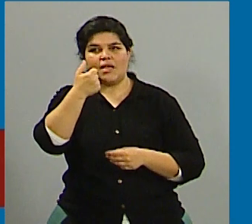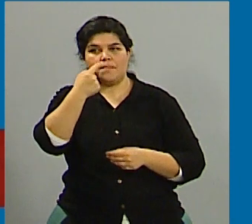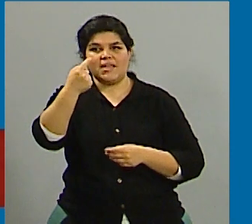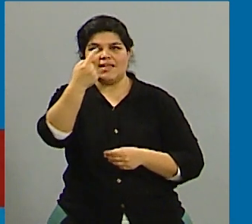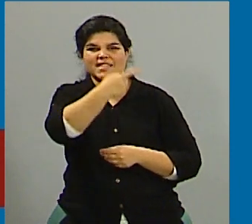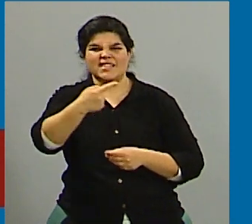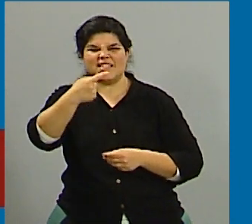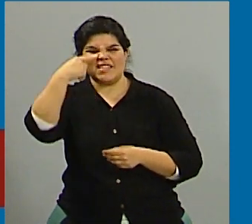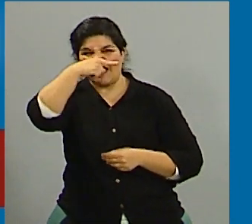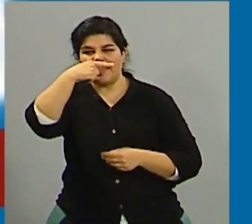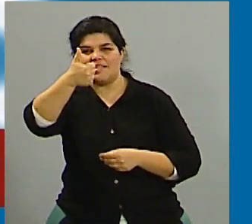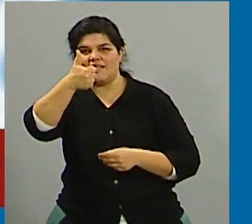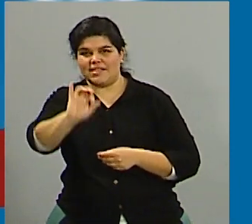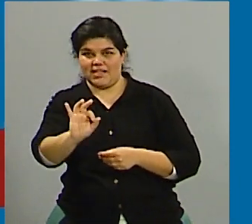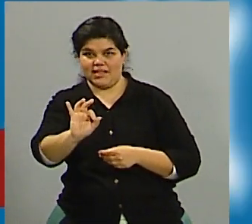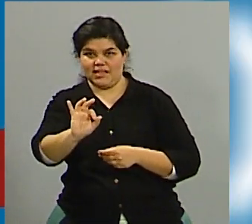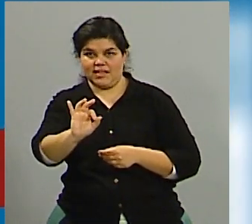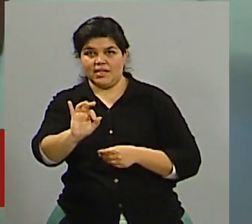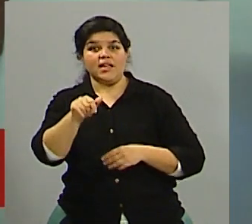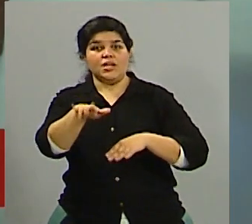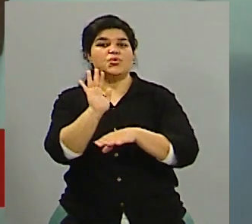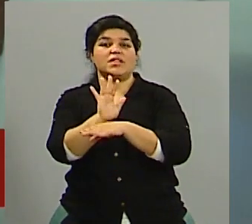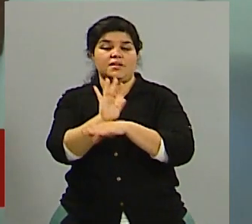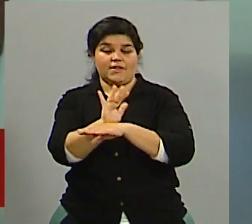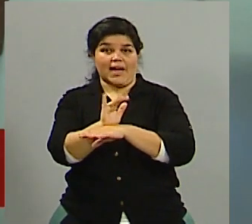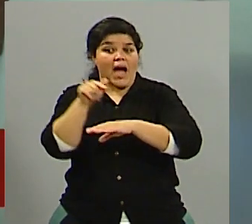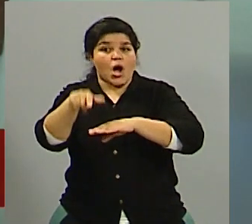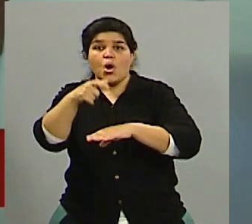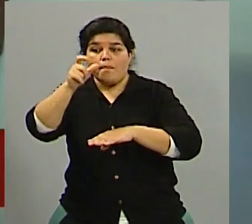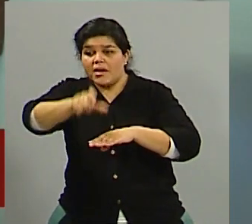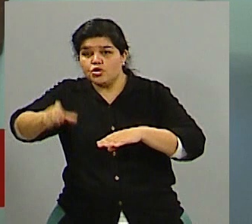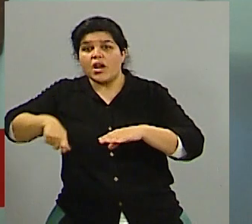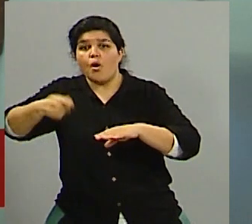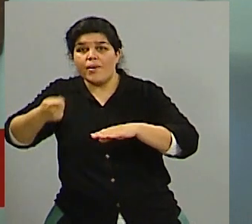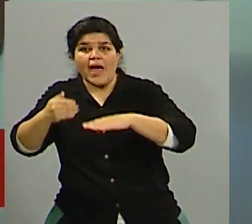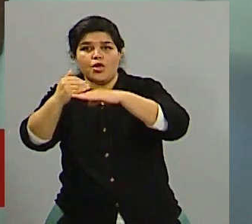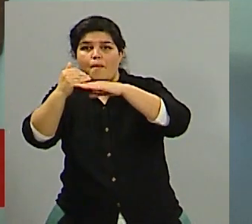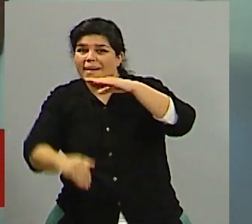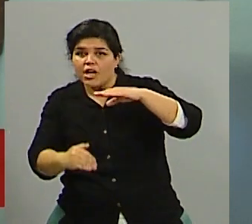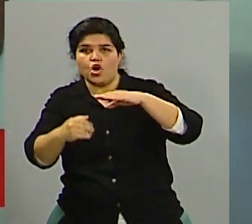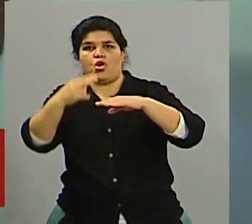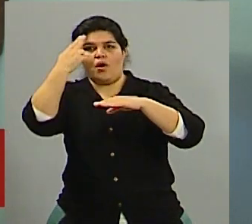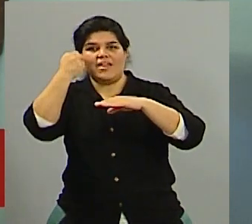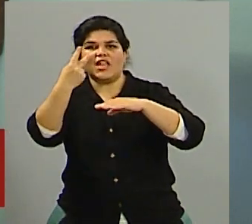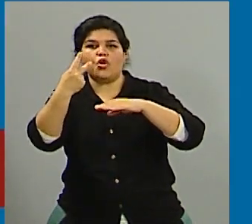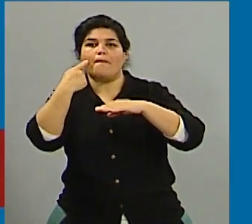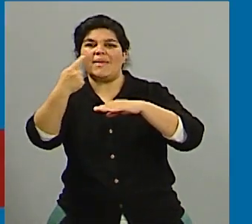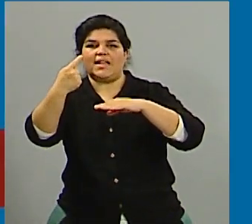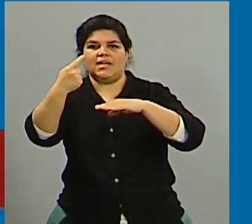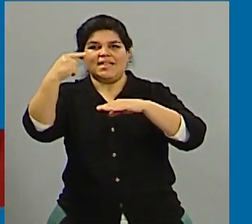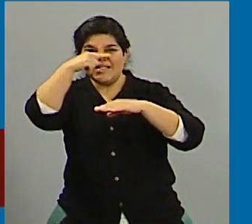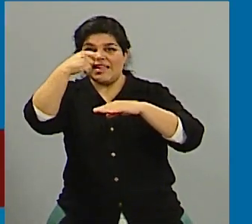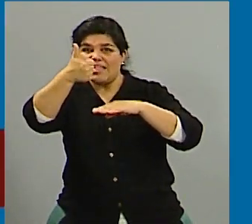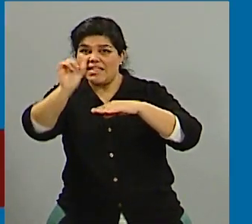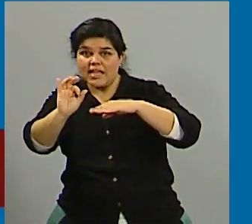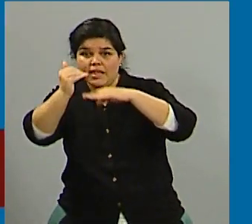96.760. ¿Qué significa? Que si a partir del aumento de las jubilaciones por la ley de movilidad jubilatoria en el mes de septiembre queda por debajo de